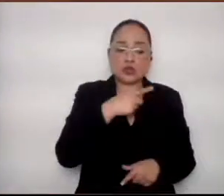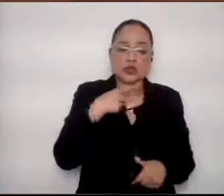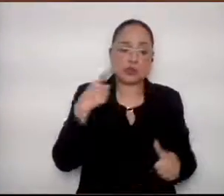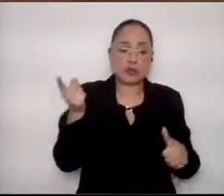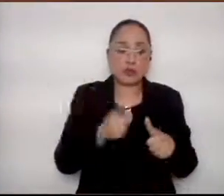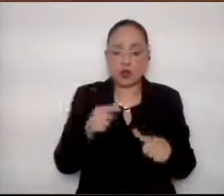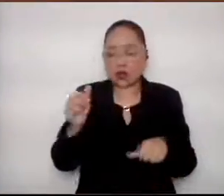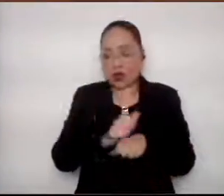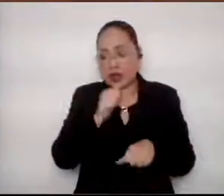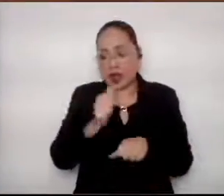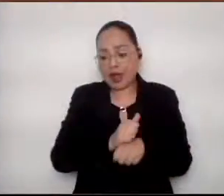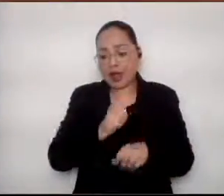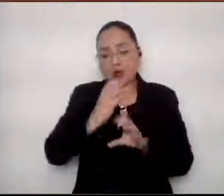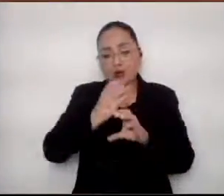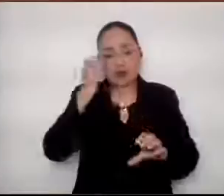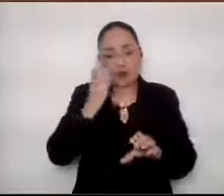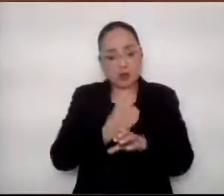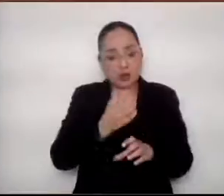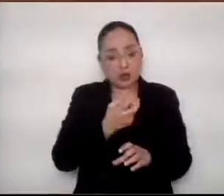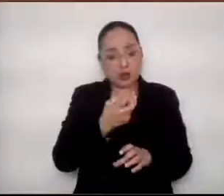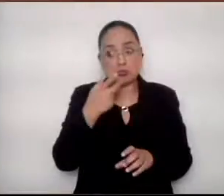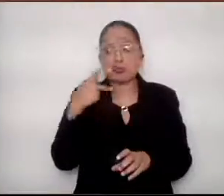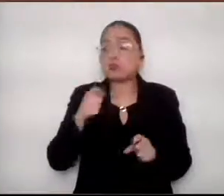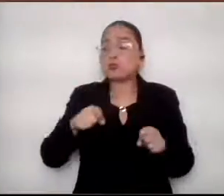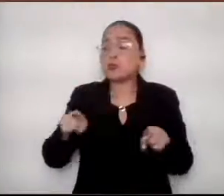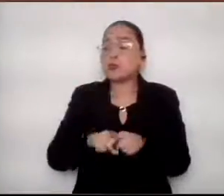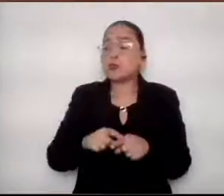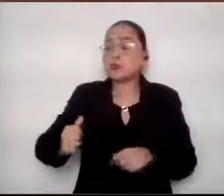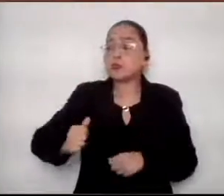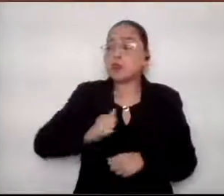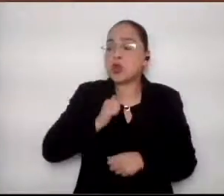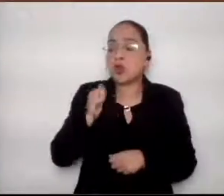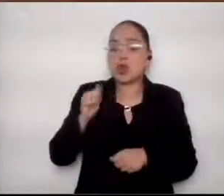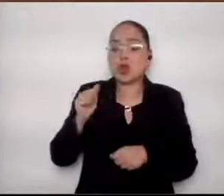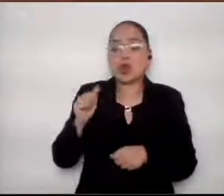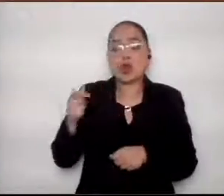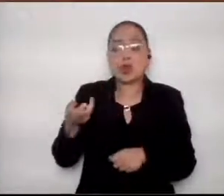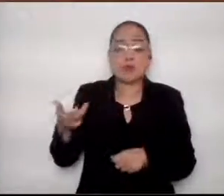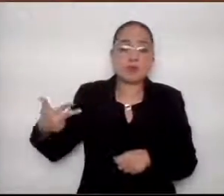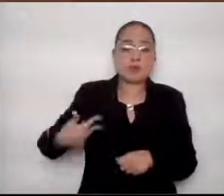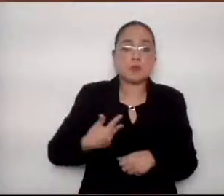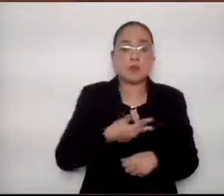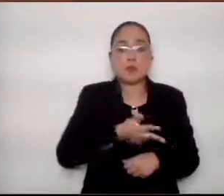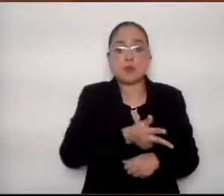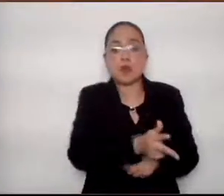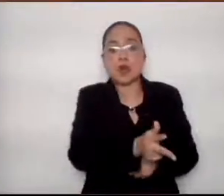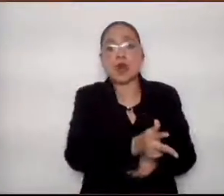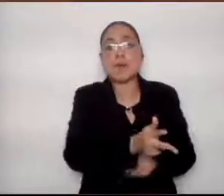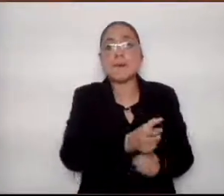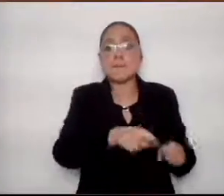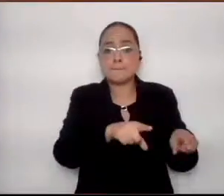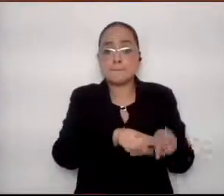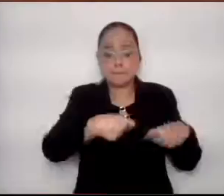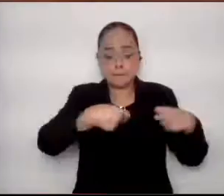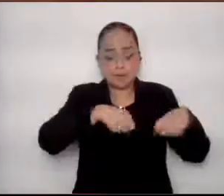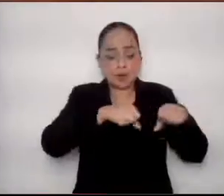Entonces, también, y eso ha implicado operativos que al final de cuentas se dan en mucha